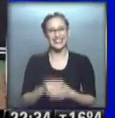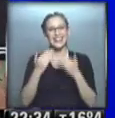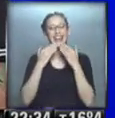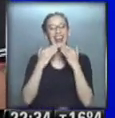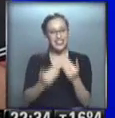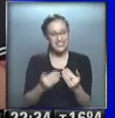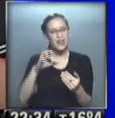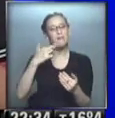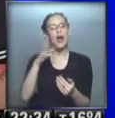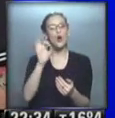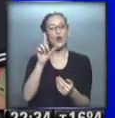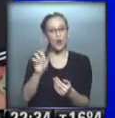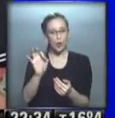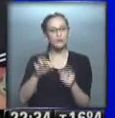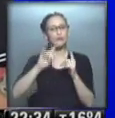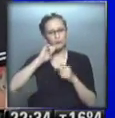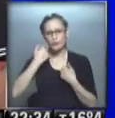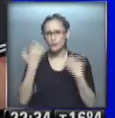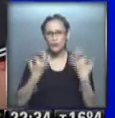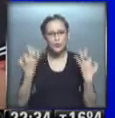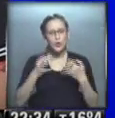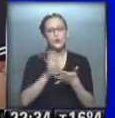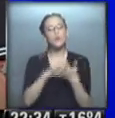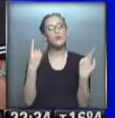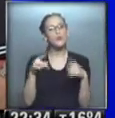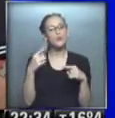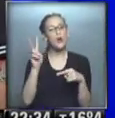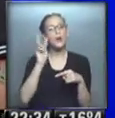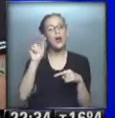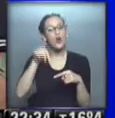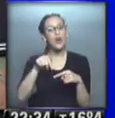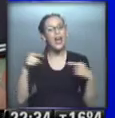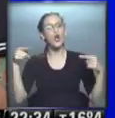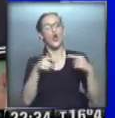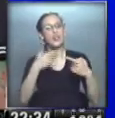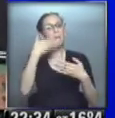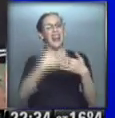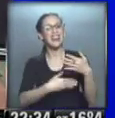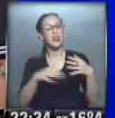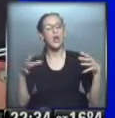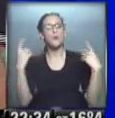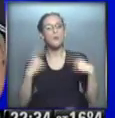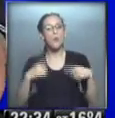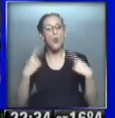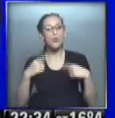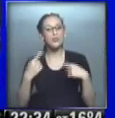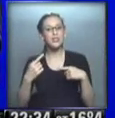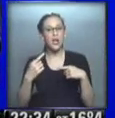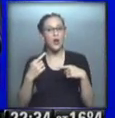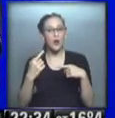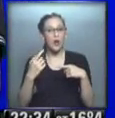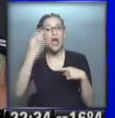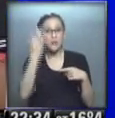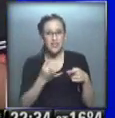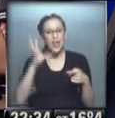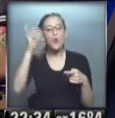a Paolo Menghini por la hermosa edición de este tema. Lo que escuchaban abajo era Contra la Pared, tema que los violadores le dedicaron al juez Piotti por este